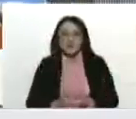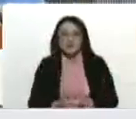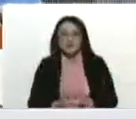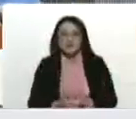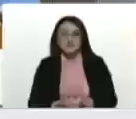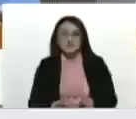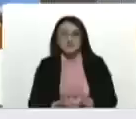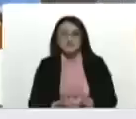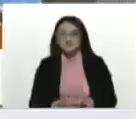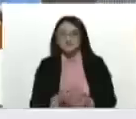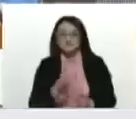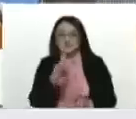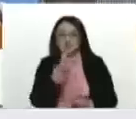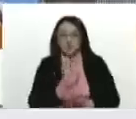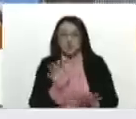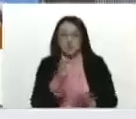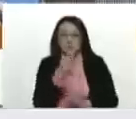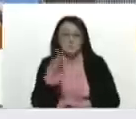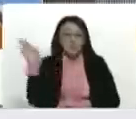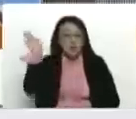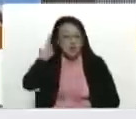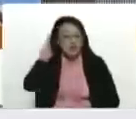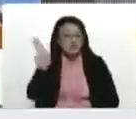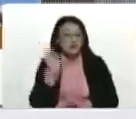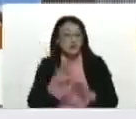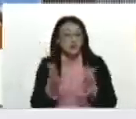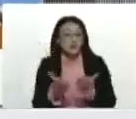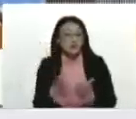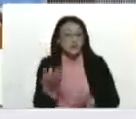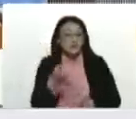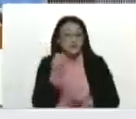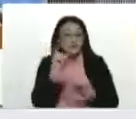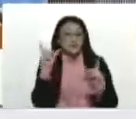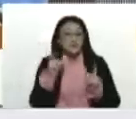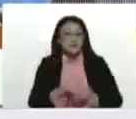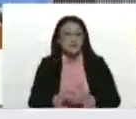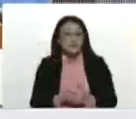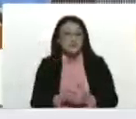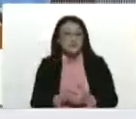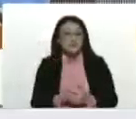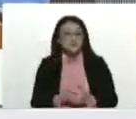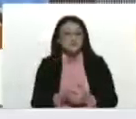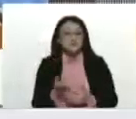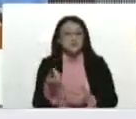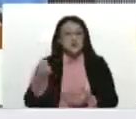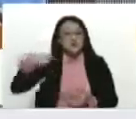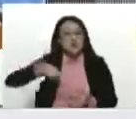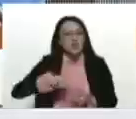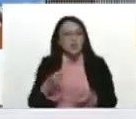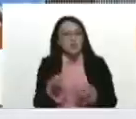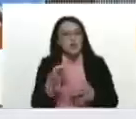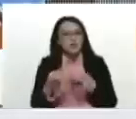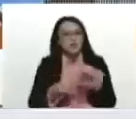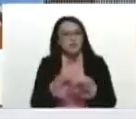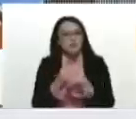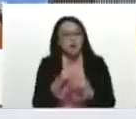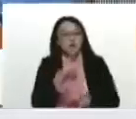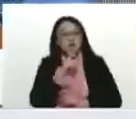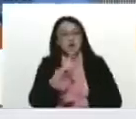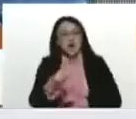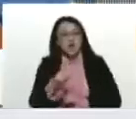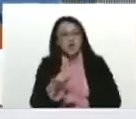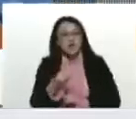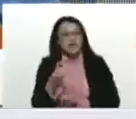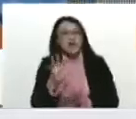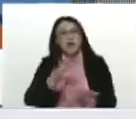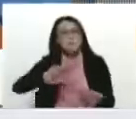brutales y la hipocresía mundial es increíble la otra vez veía un informe de fondo monetario sobre Venezuela que odiaba el bloqueo